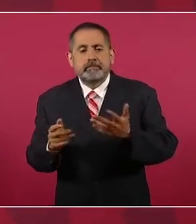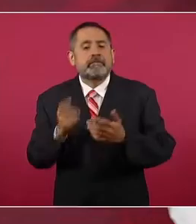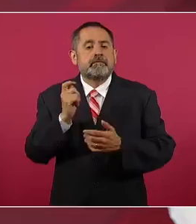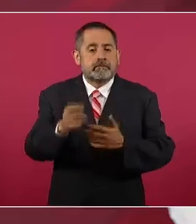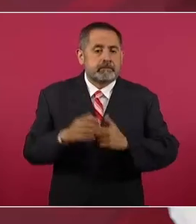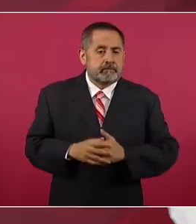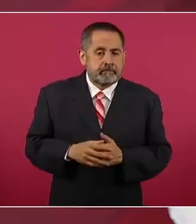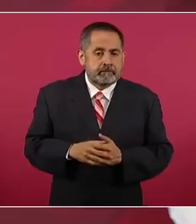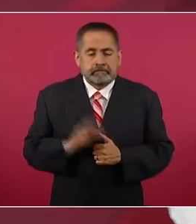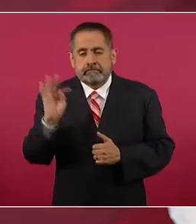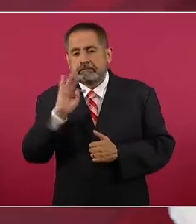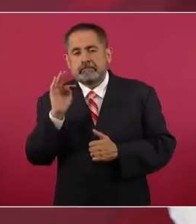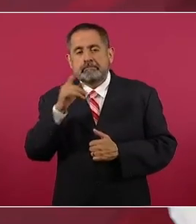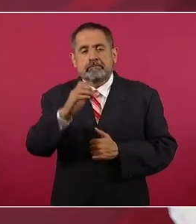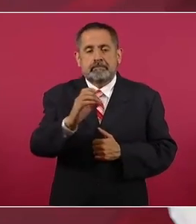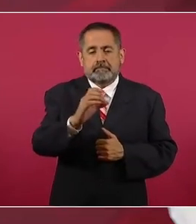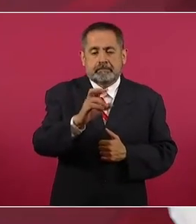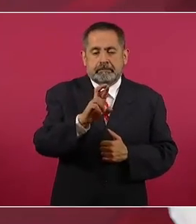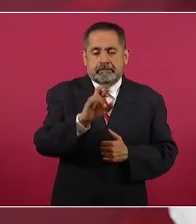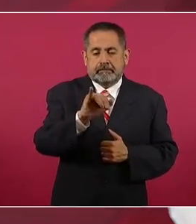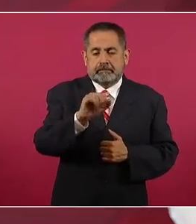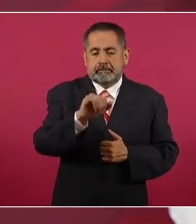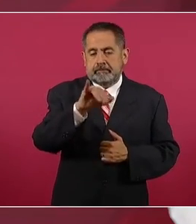riesgos de una crisis de consumo,